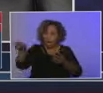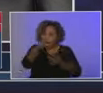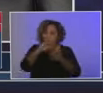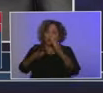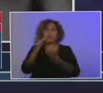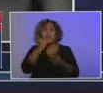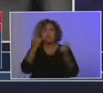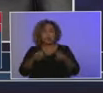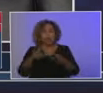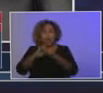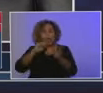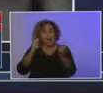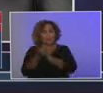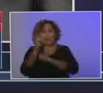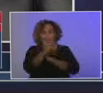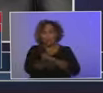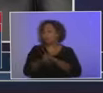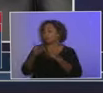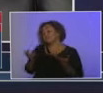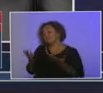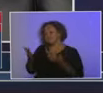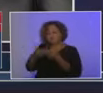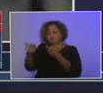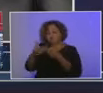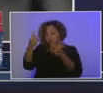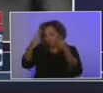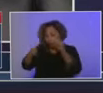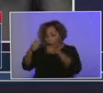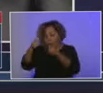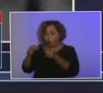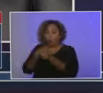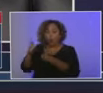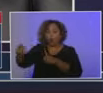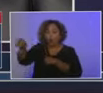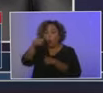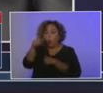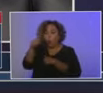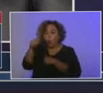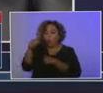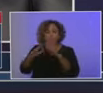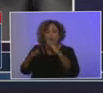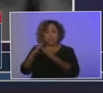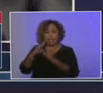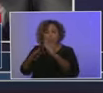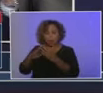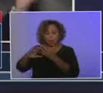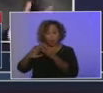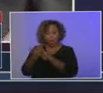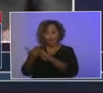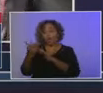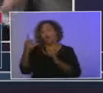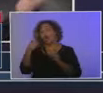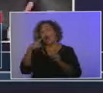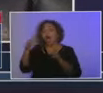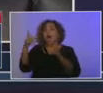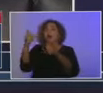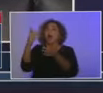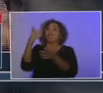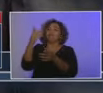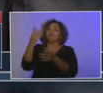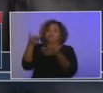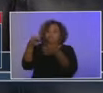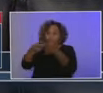pasó? Eso fácilmente se pueden hacer con acuerdos con los municipios, que no se tiene que entrar en un proceso de procurement distinto